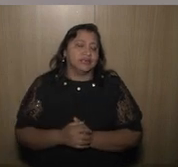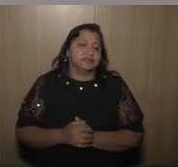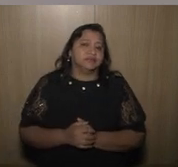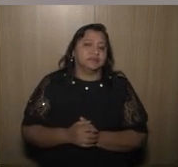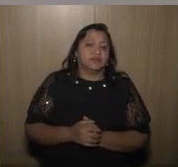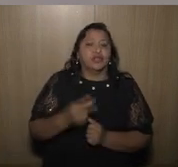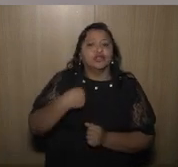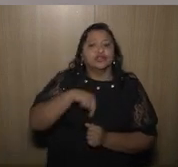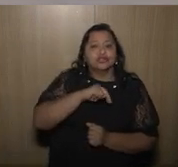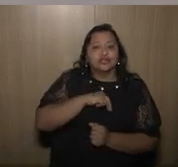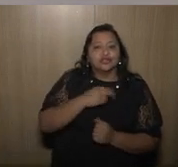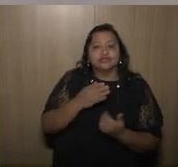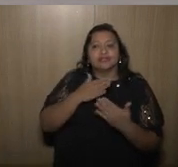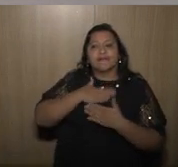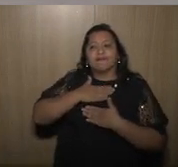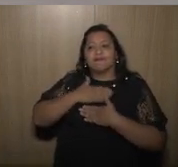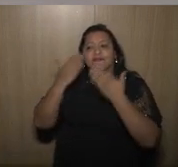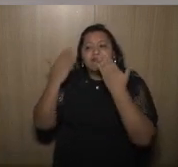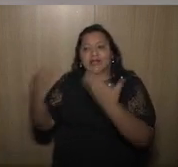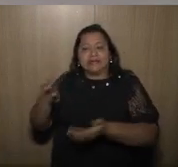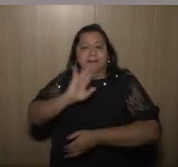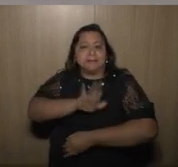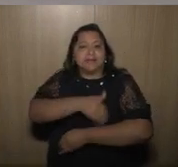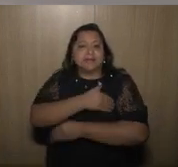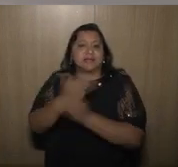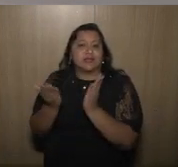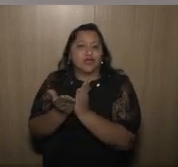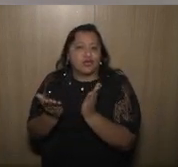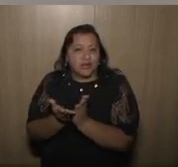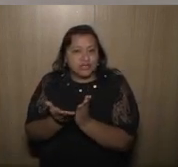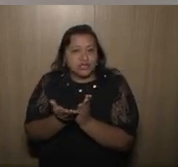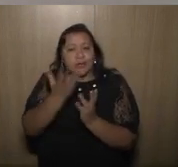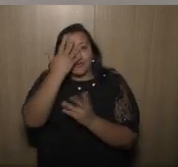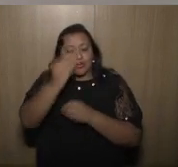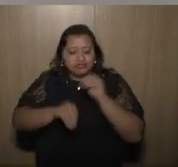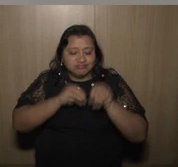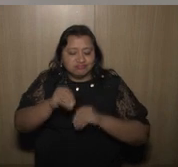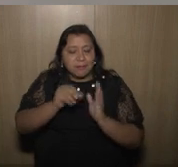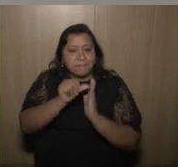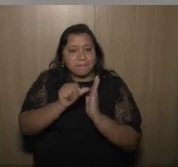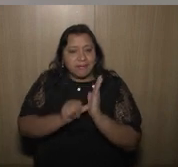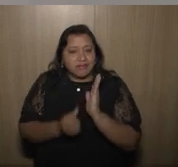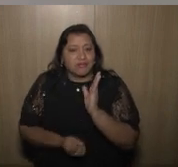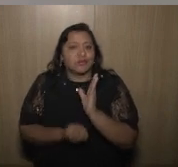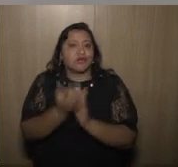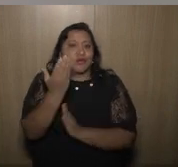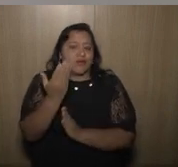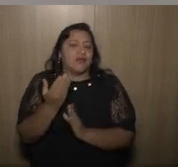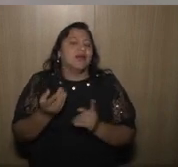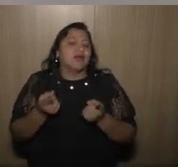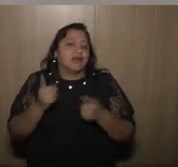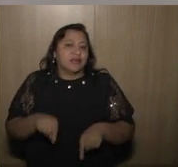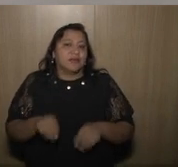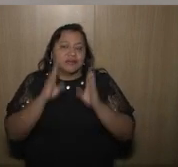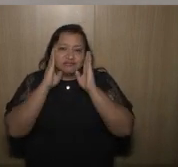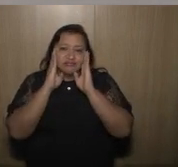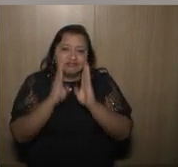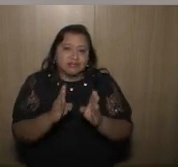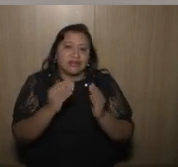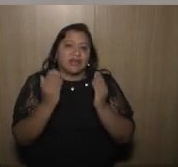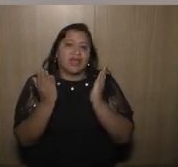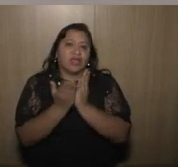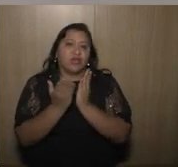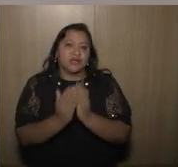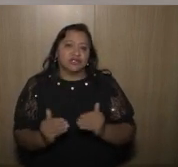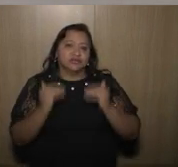tenemos más que felicitar al Ministerio de Educación por el lanzamiento de la Plataforma de Aseguramiento de la Calidad de la Educación Superior